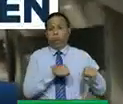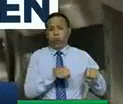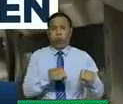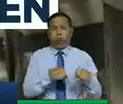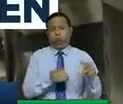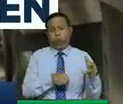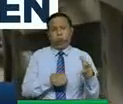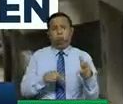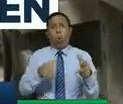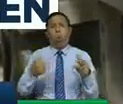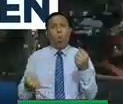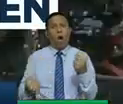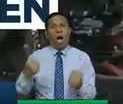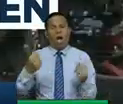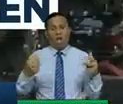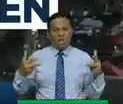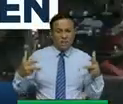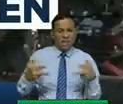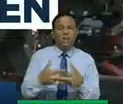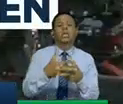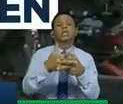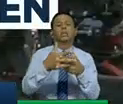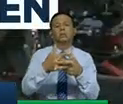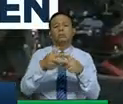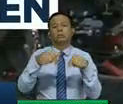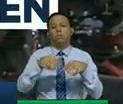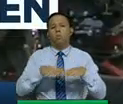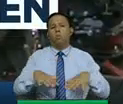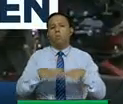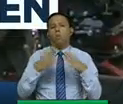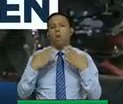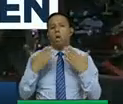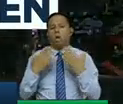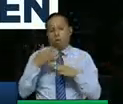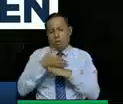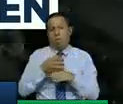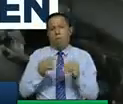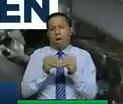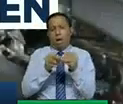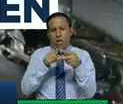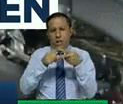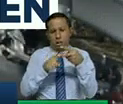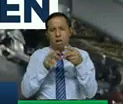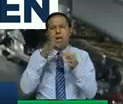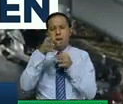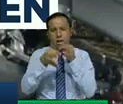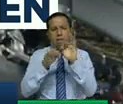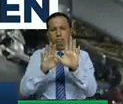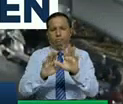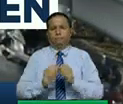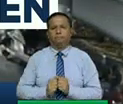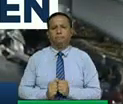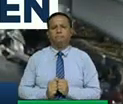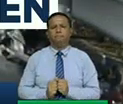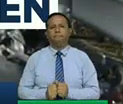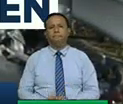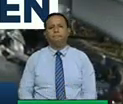en la vía perimetral en Guayaquil. La ampliación de estos hechos en breves minutos.